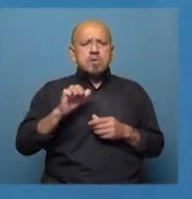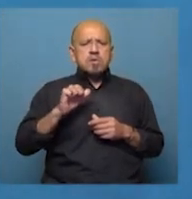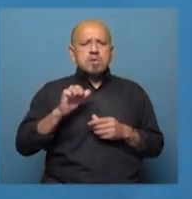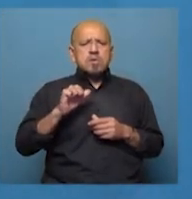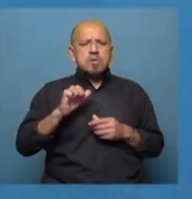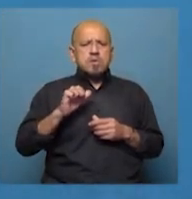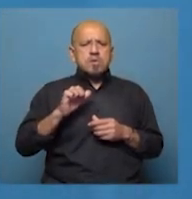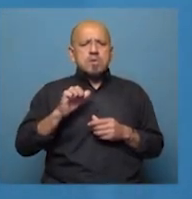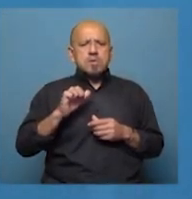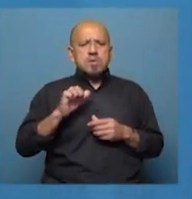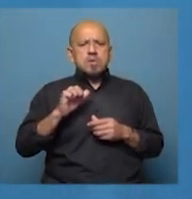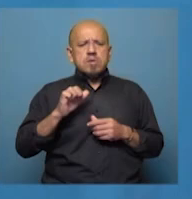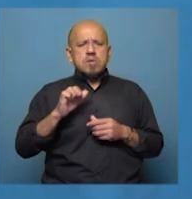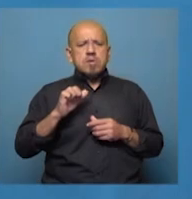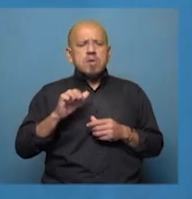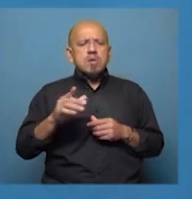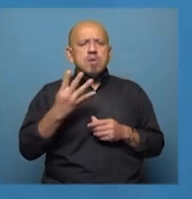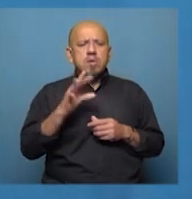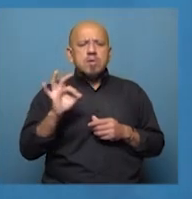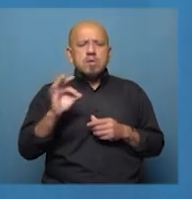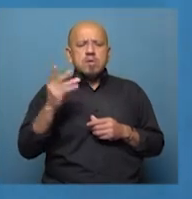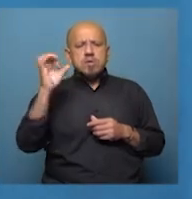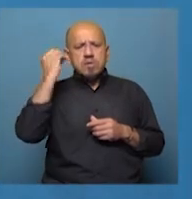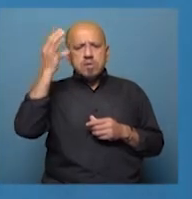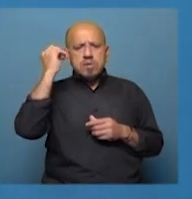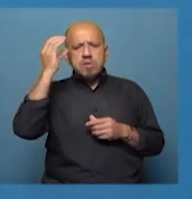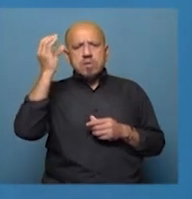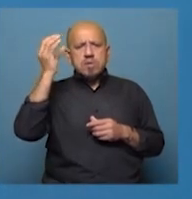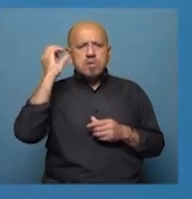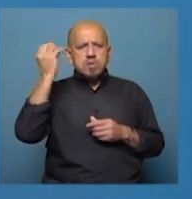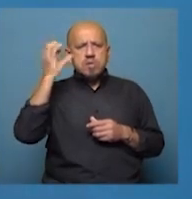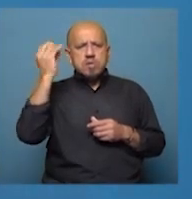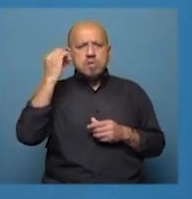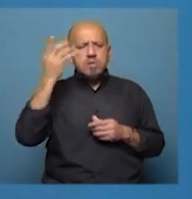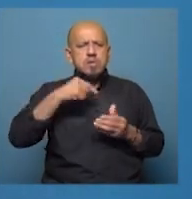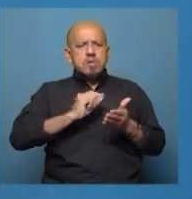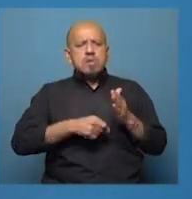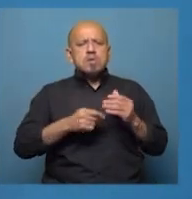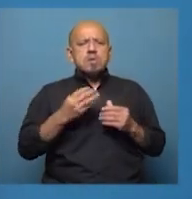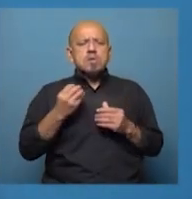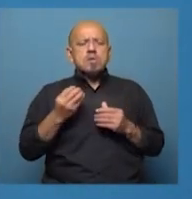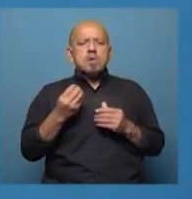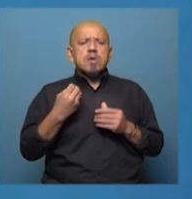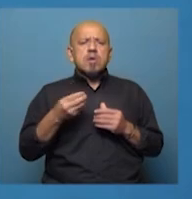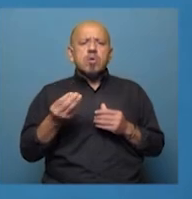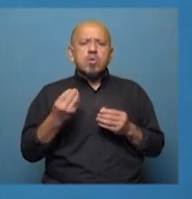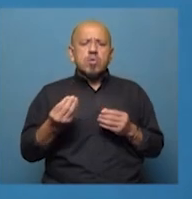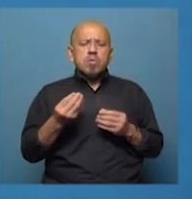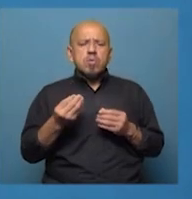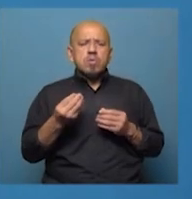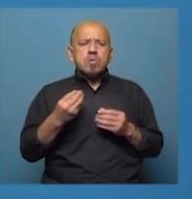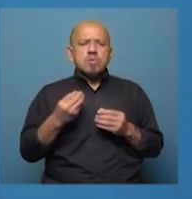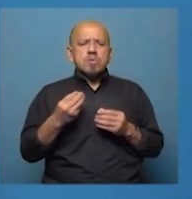ambulancias equipadas verdad para traslados especializados este para contratar y cómo además cotizó